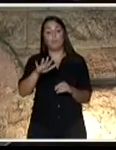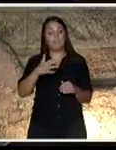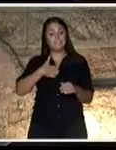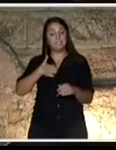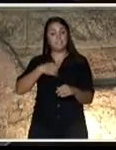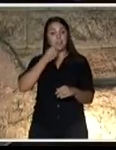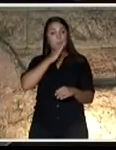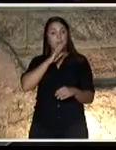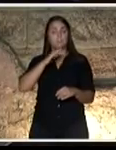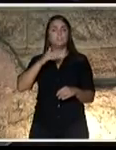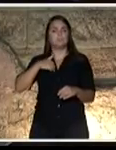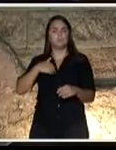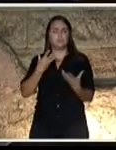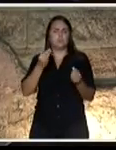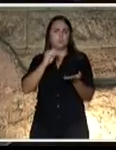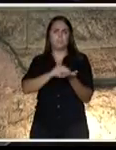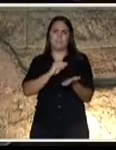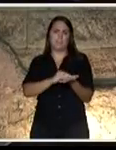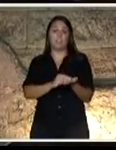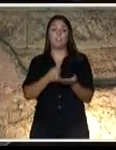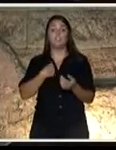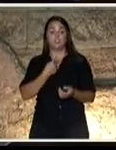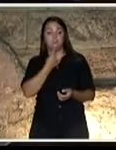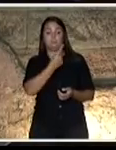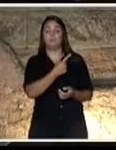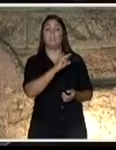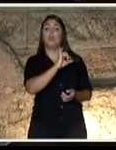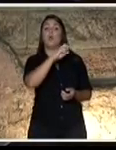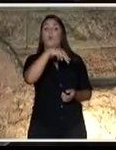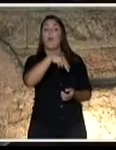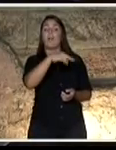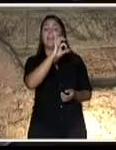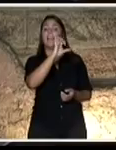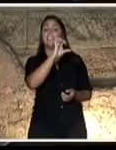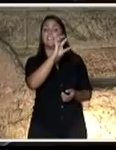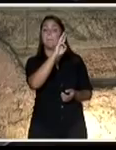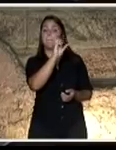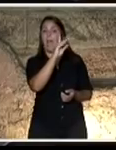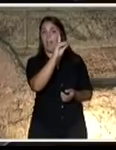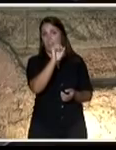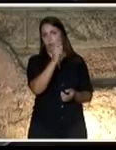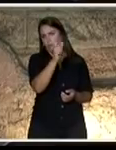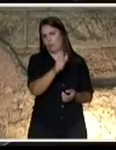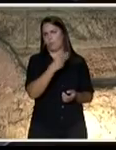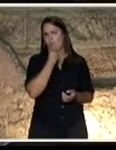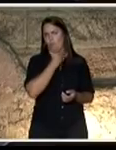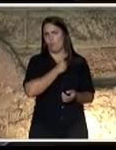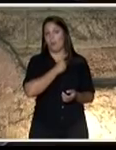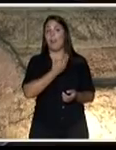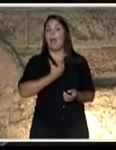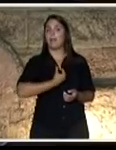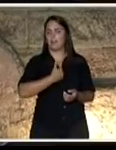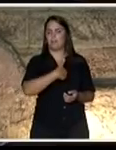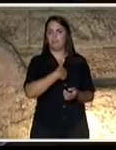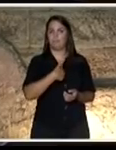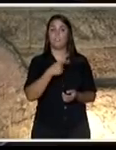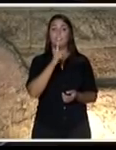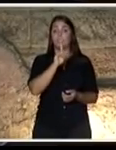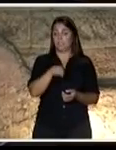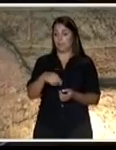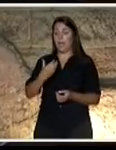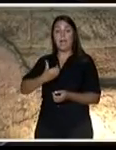vez, pues yo le dije al alcalde de Sevilla, Juan Espadas, buena persona, y le dije al alcalde de Mérida,